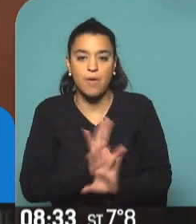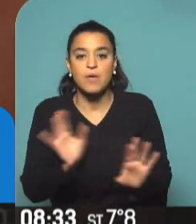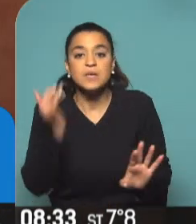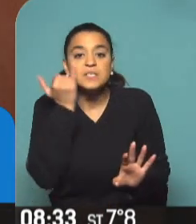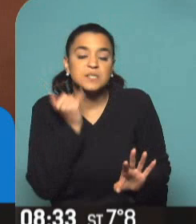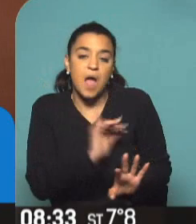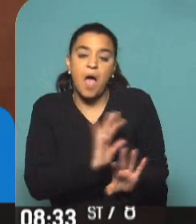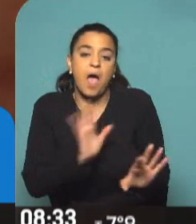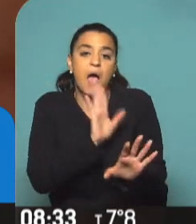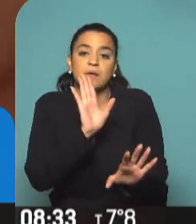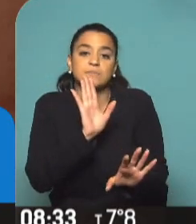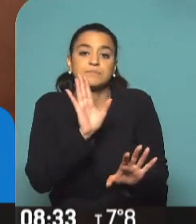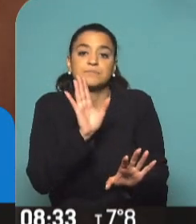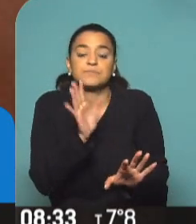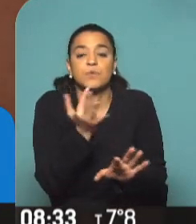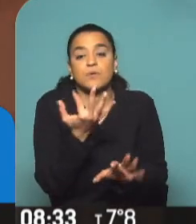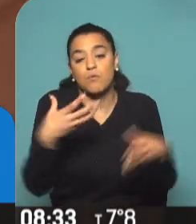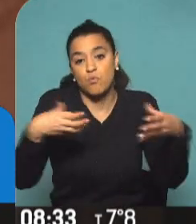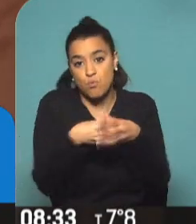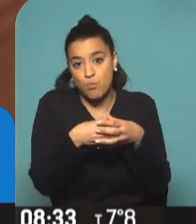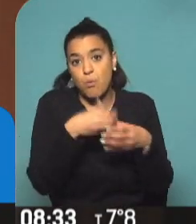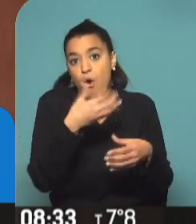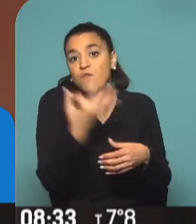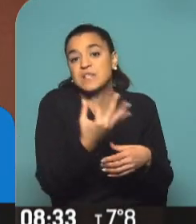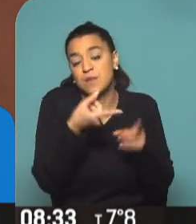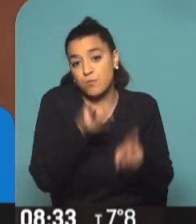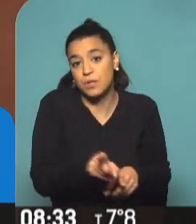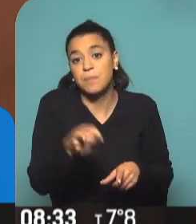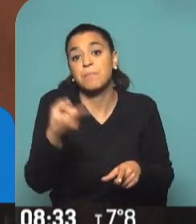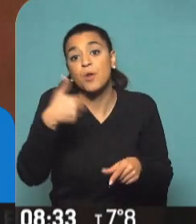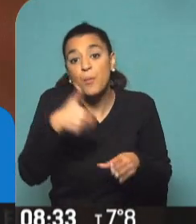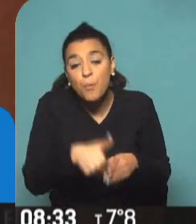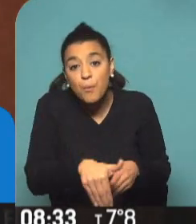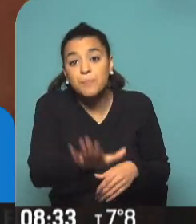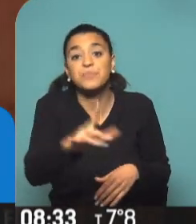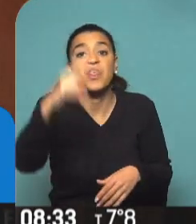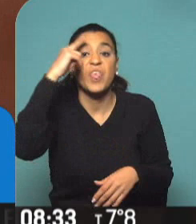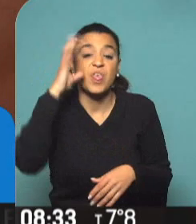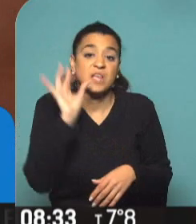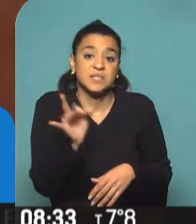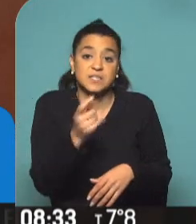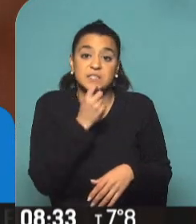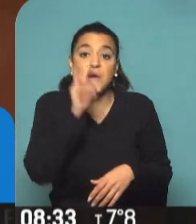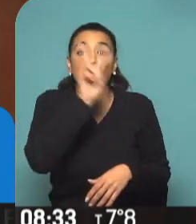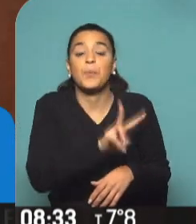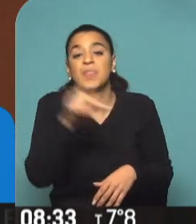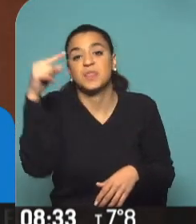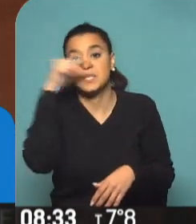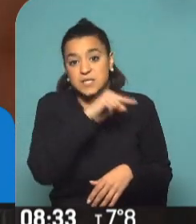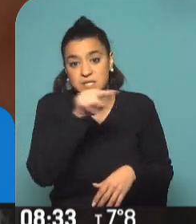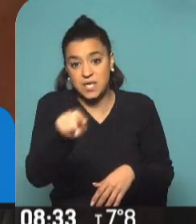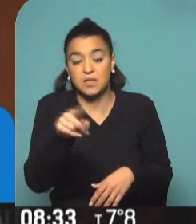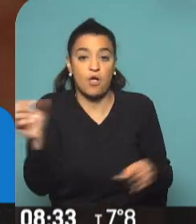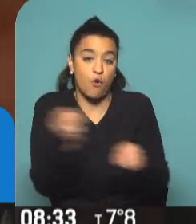sea aceptado por el oficialismo también y se producirá a partir del 10 de diciembre si el 27